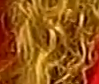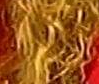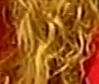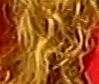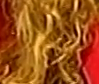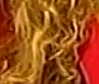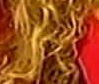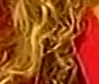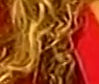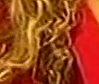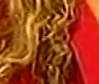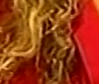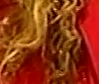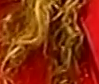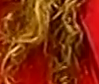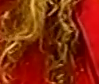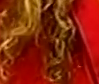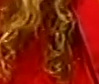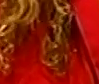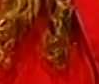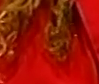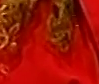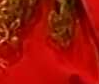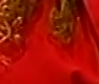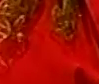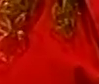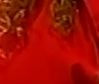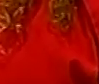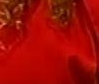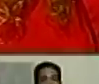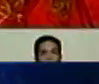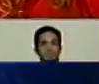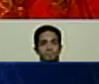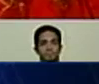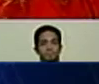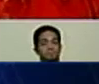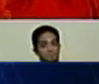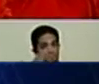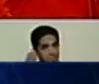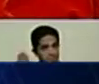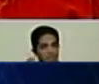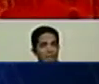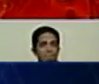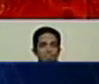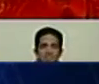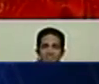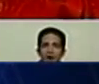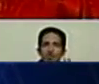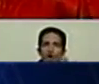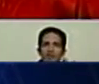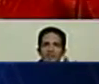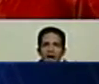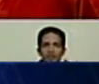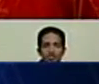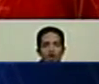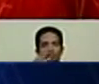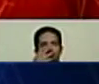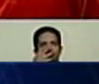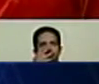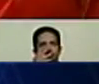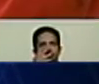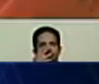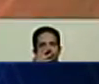Tell me your geographic. Bueno, ahí está el primer contacto que hace nuestro patrullero oceánico